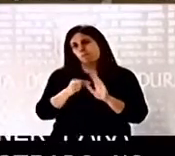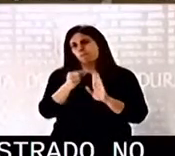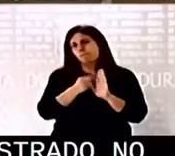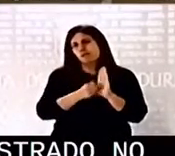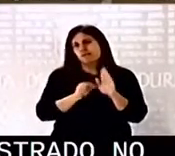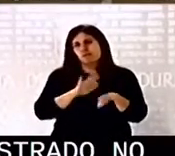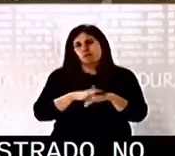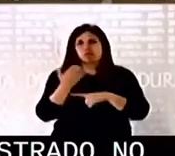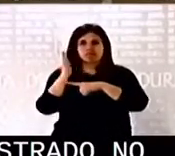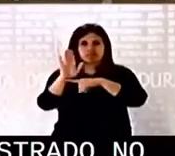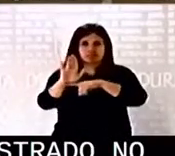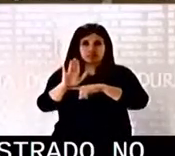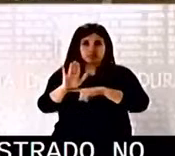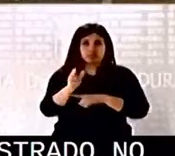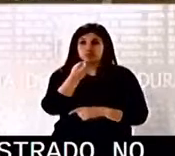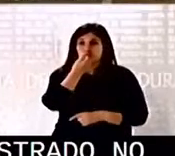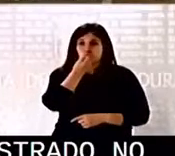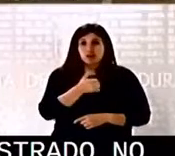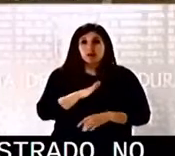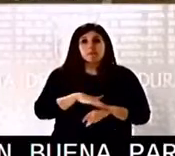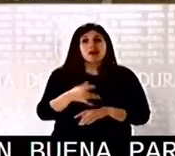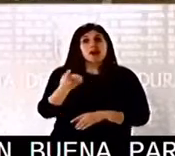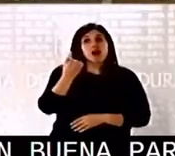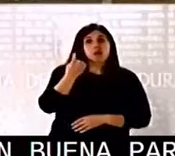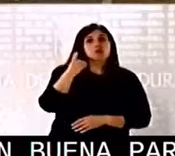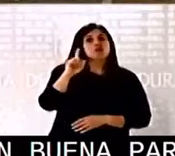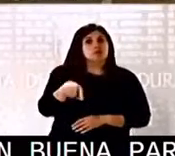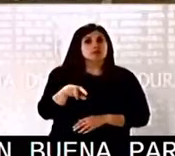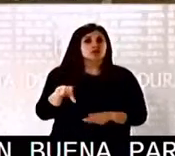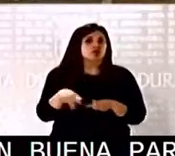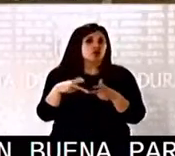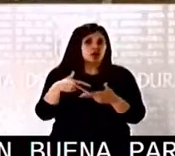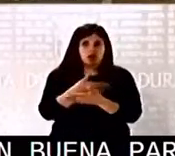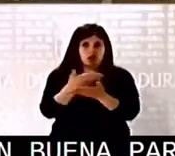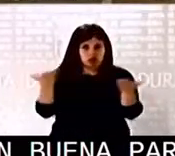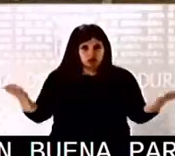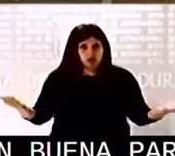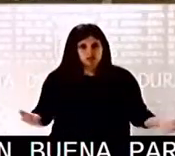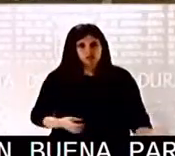el alumnado, sino también buena para el resto de la sociedad.